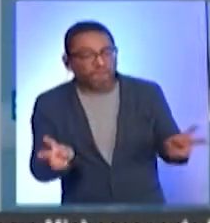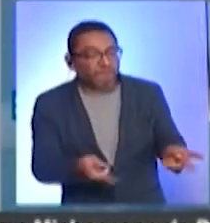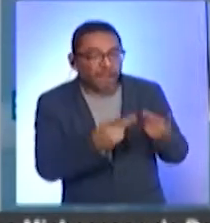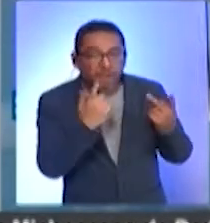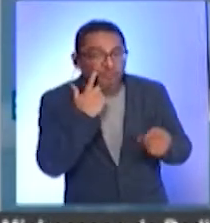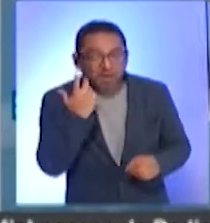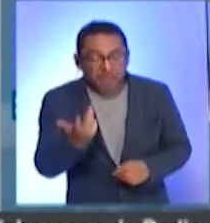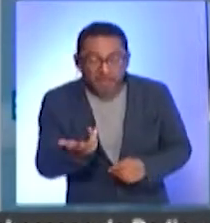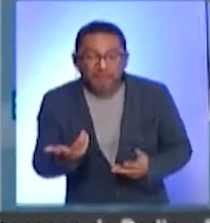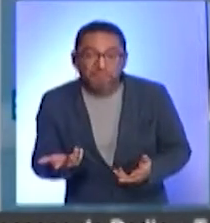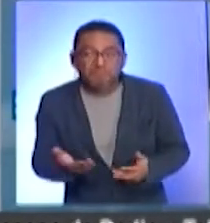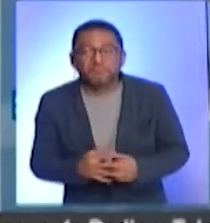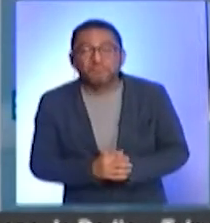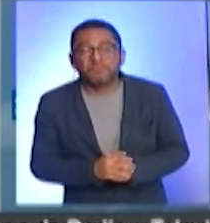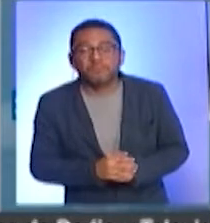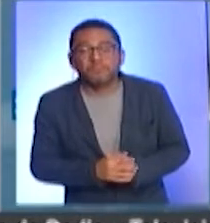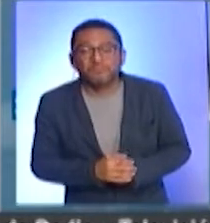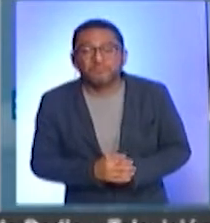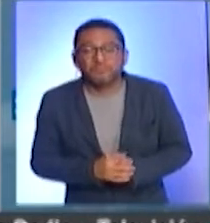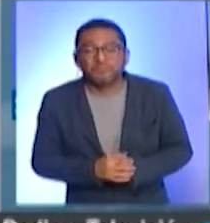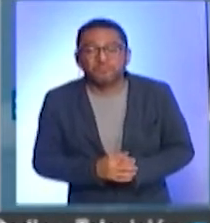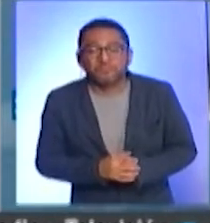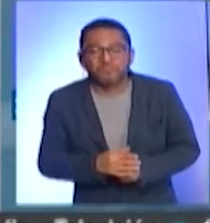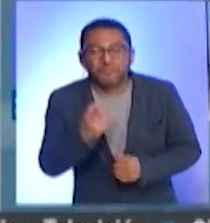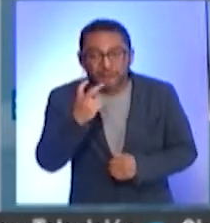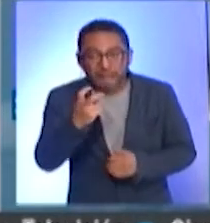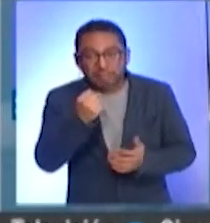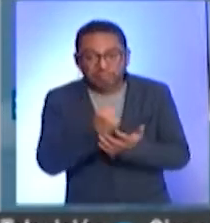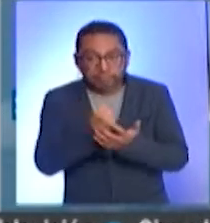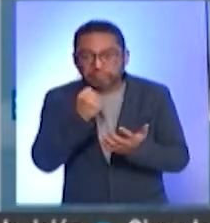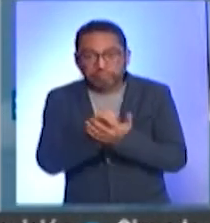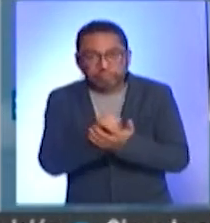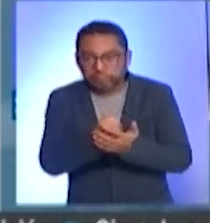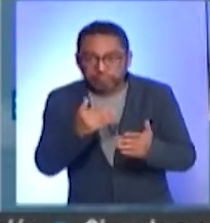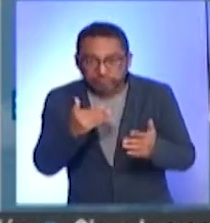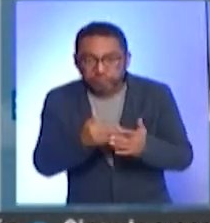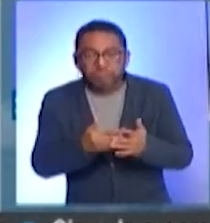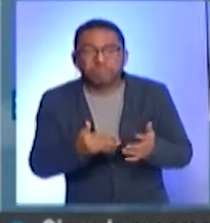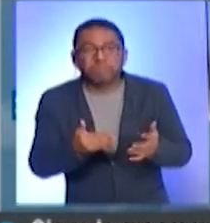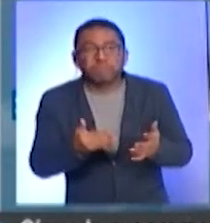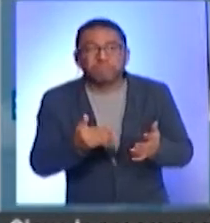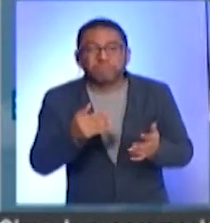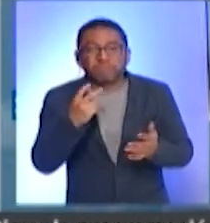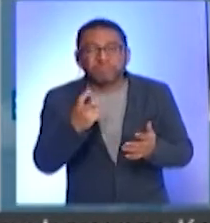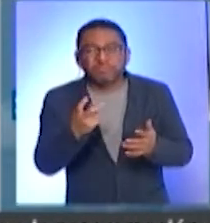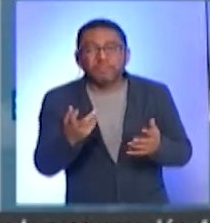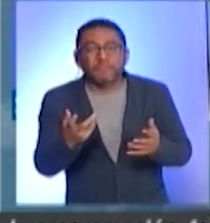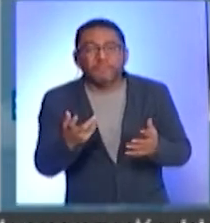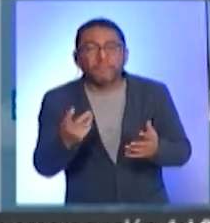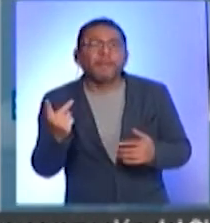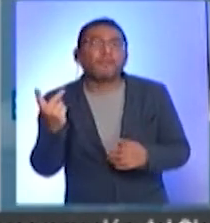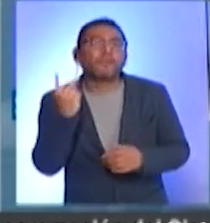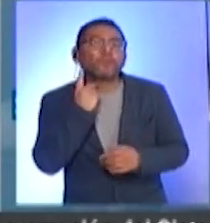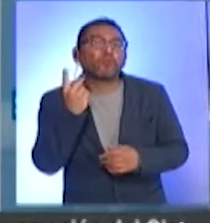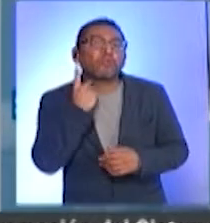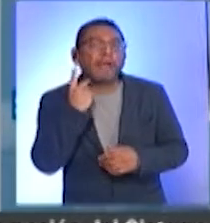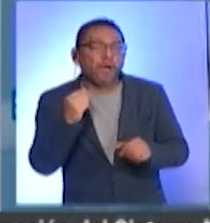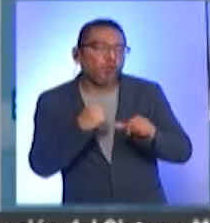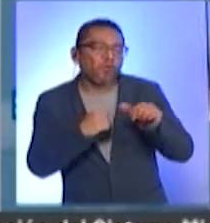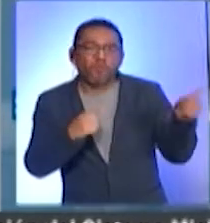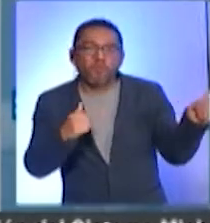y entonces la presión que ejerce los diputados de oposición